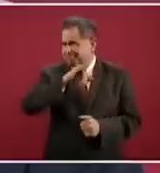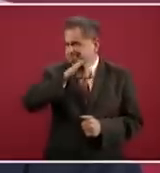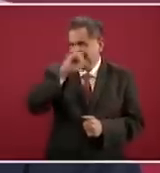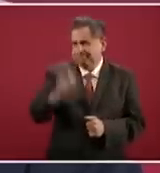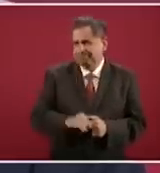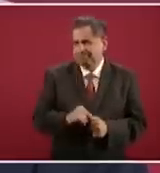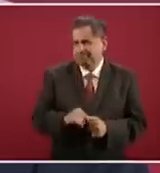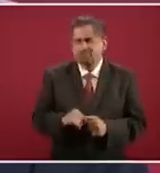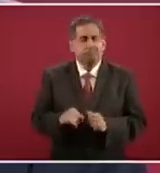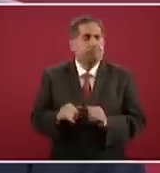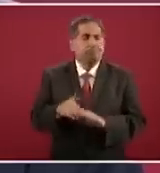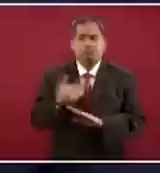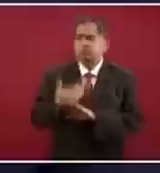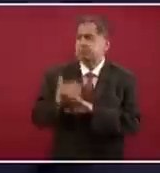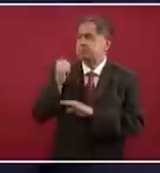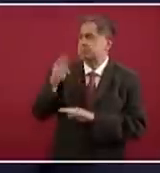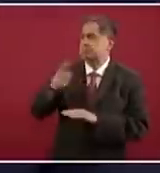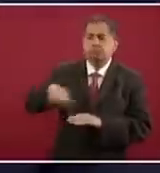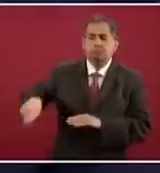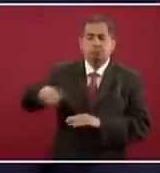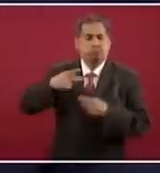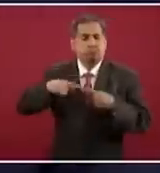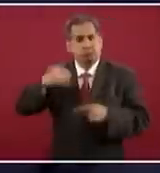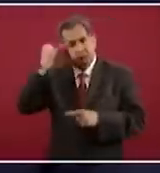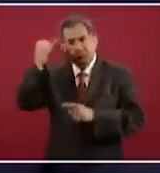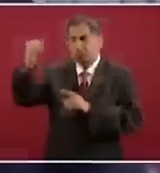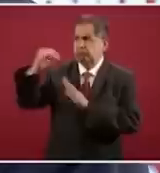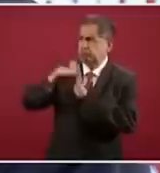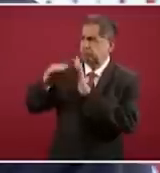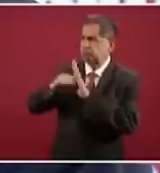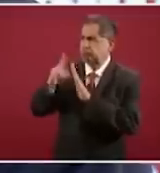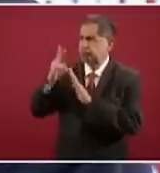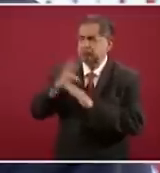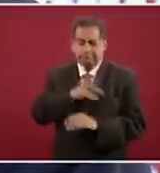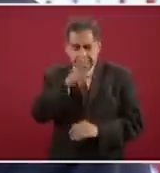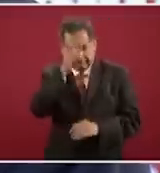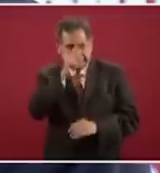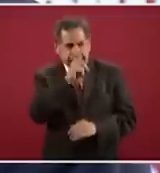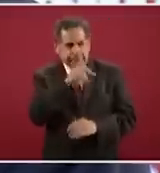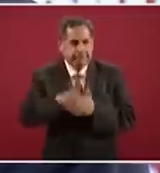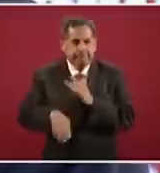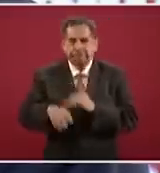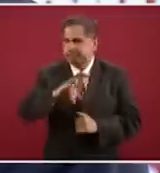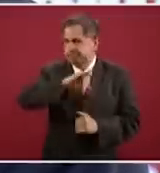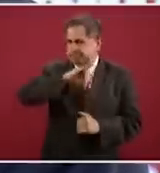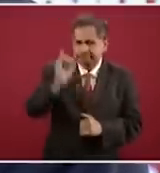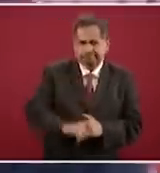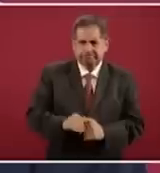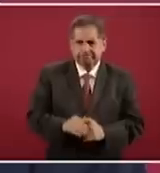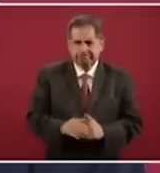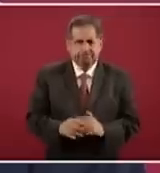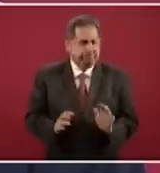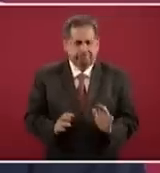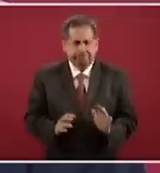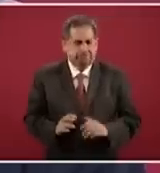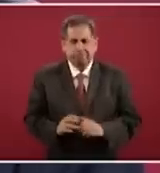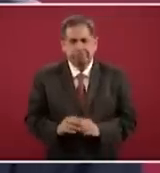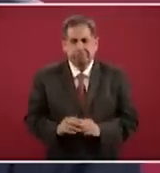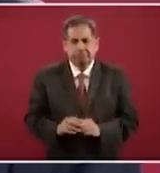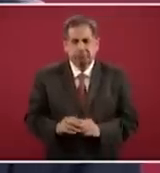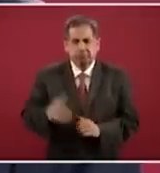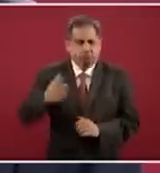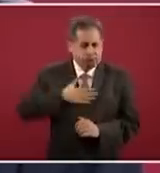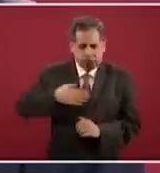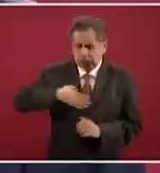en contra de nuestros principios, de nuestros ideales, de lo que